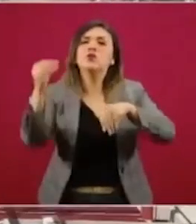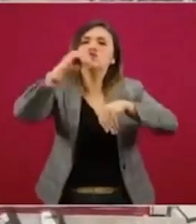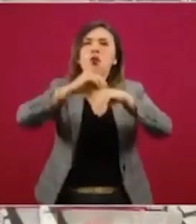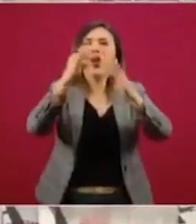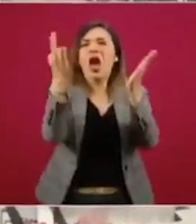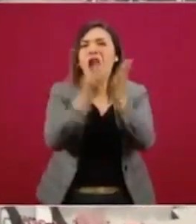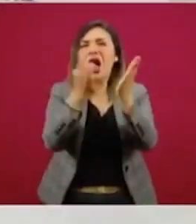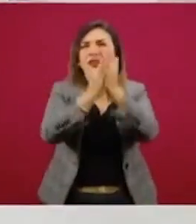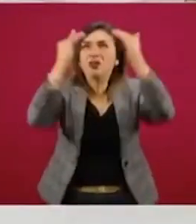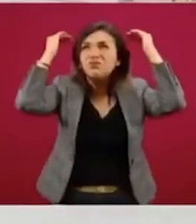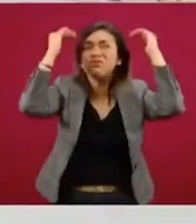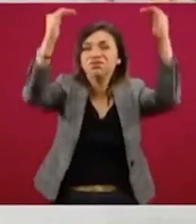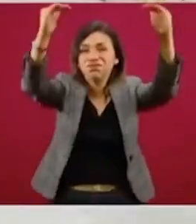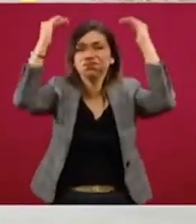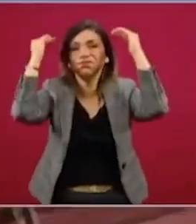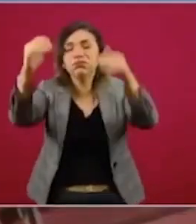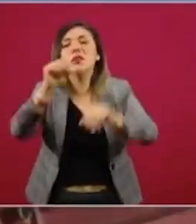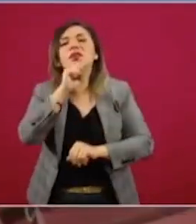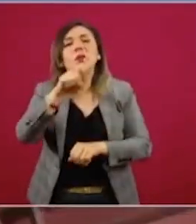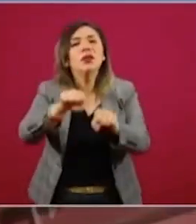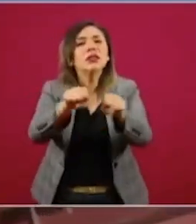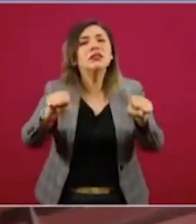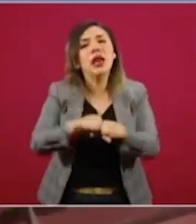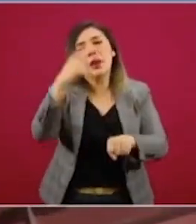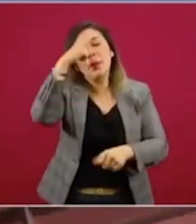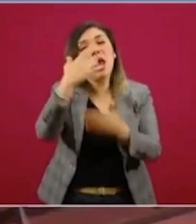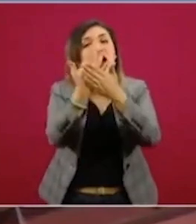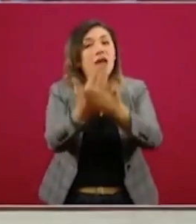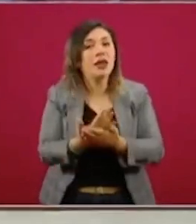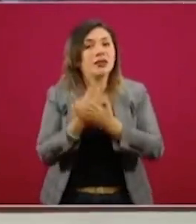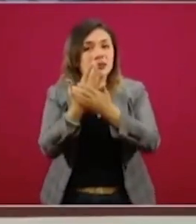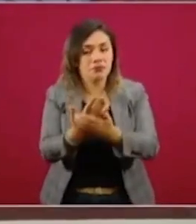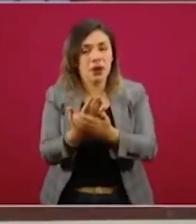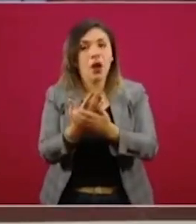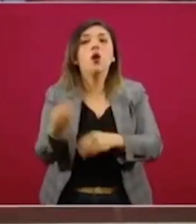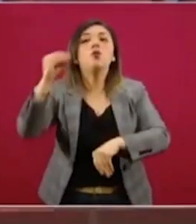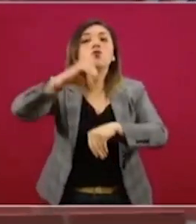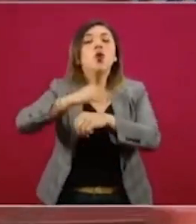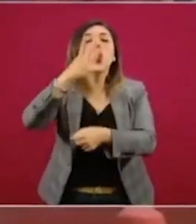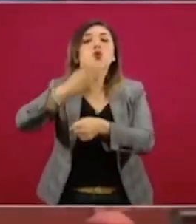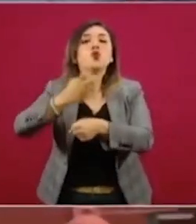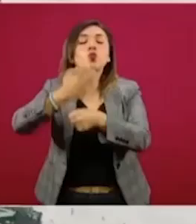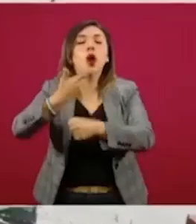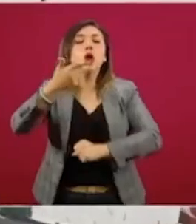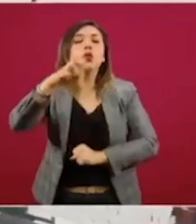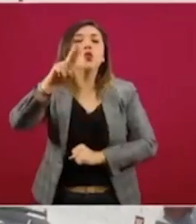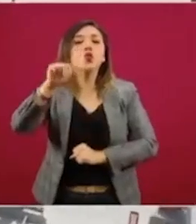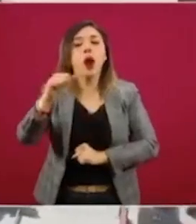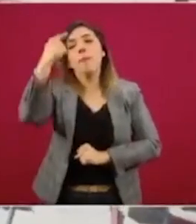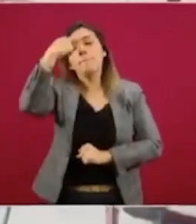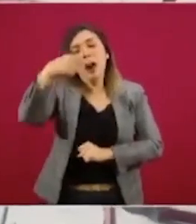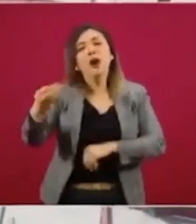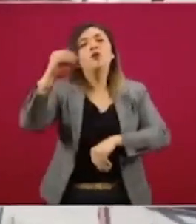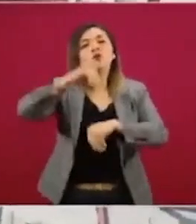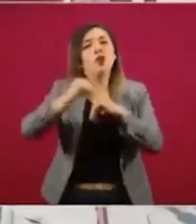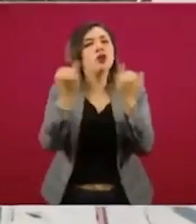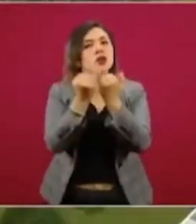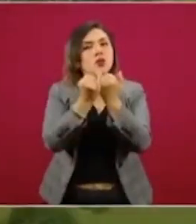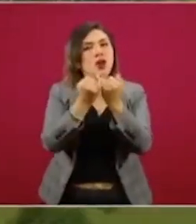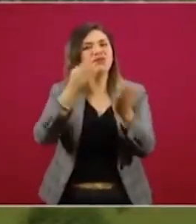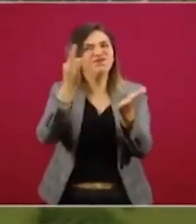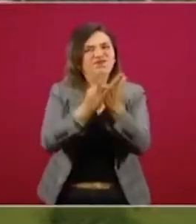en procesador central y salas de última espera. Se instaló la cuarta grúa torre para un frente más de montaje de